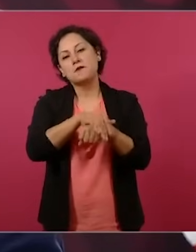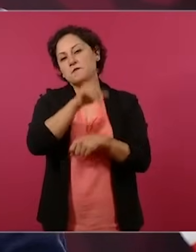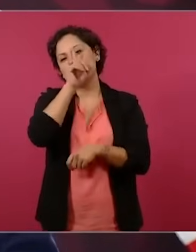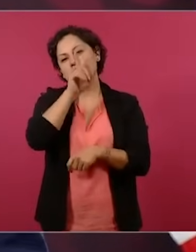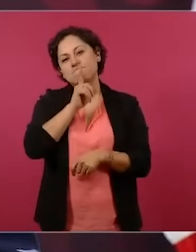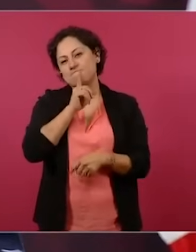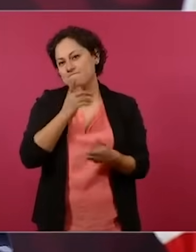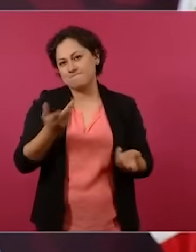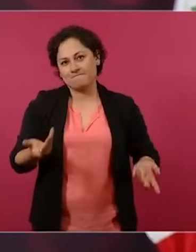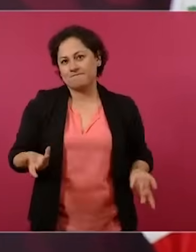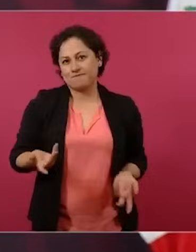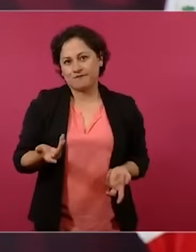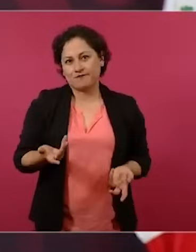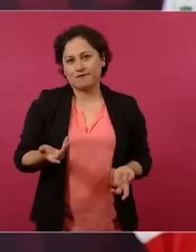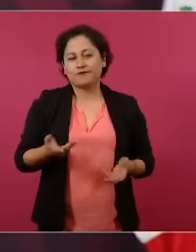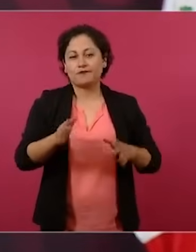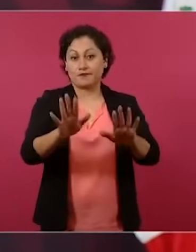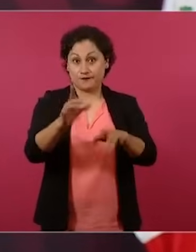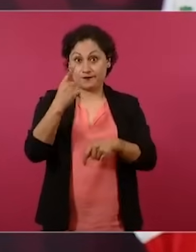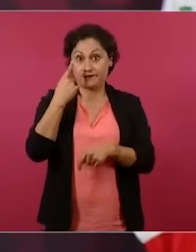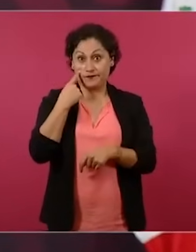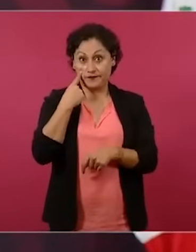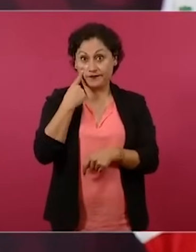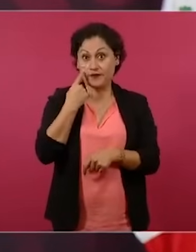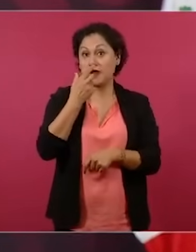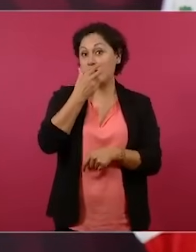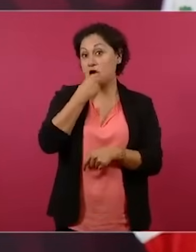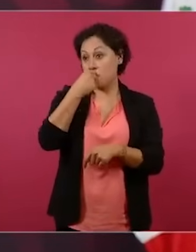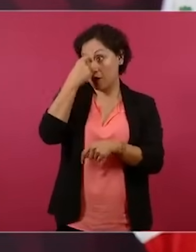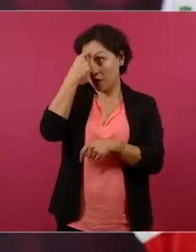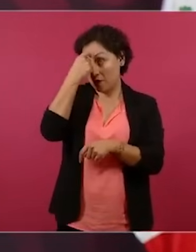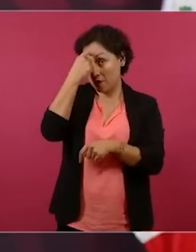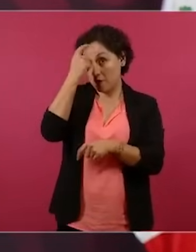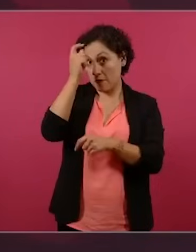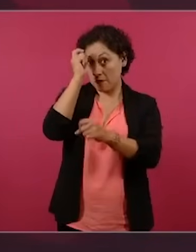decía un escultor extraordinario, yo soy